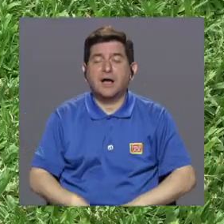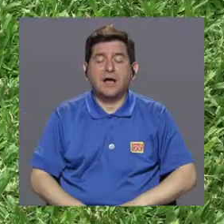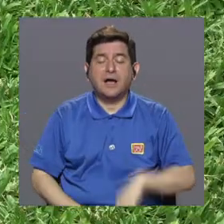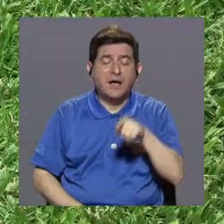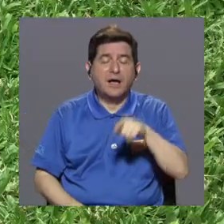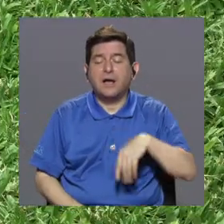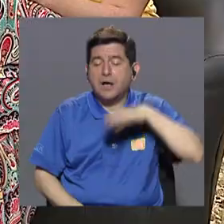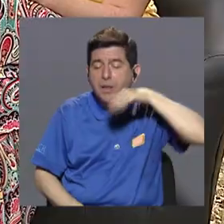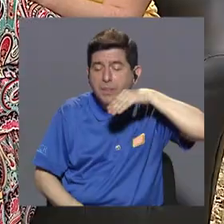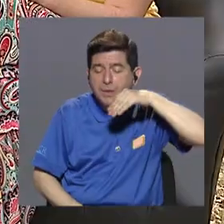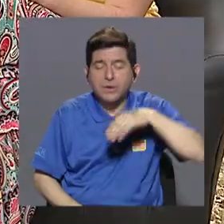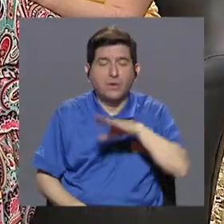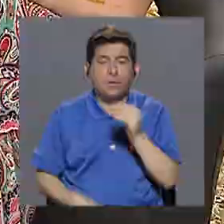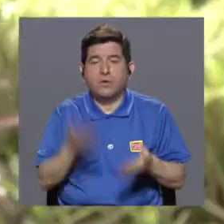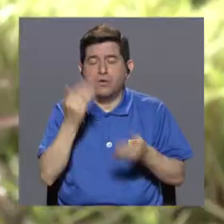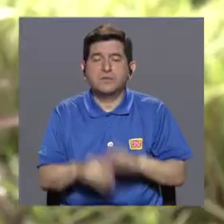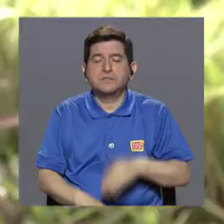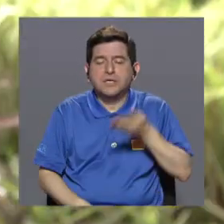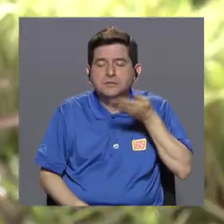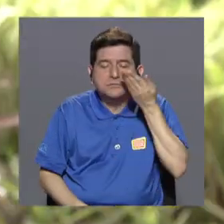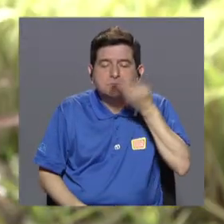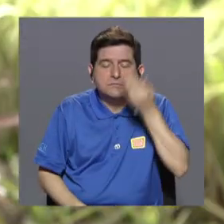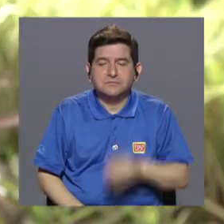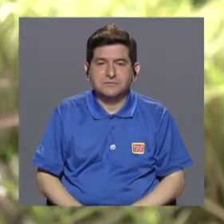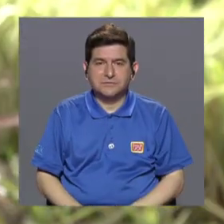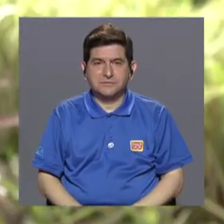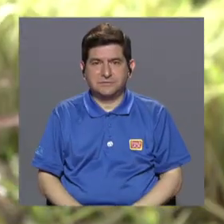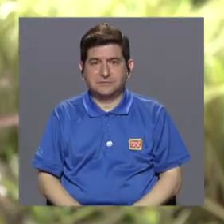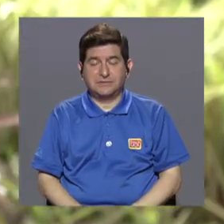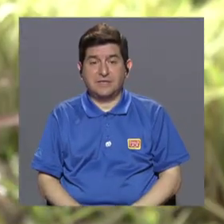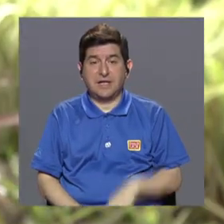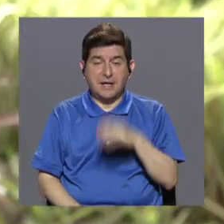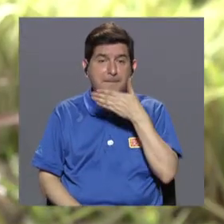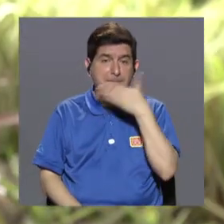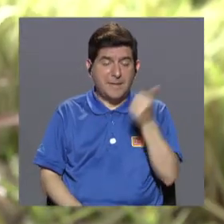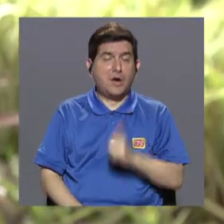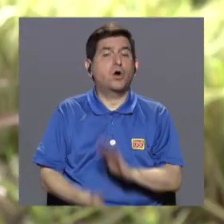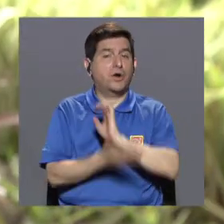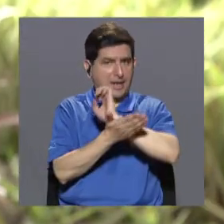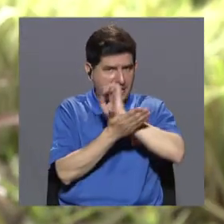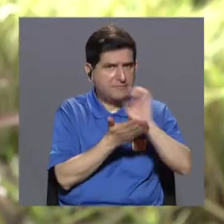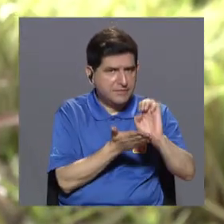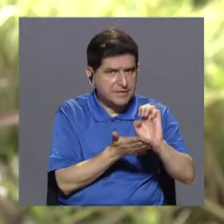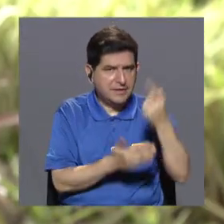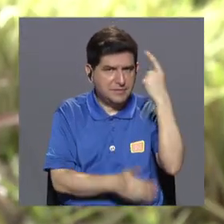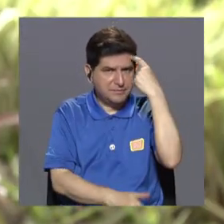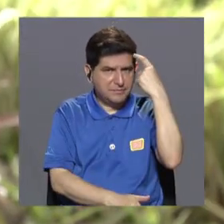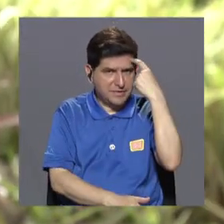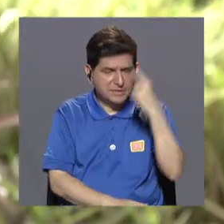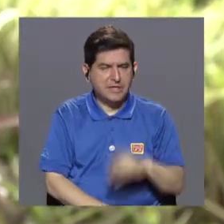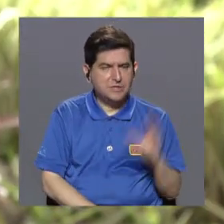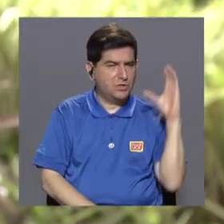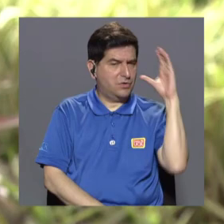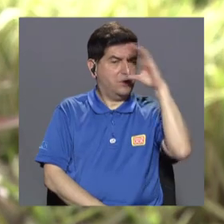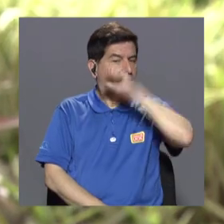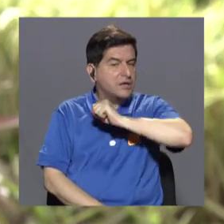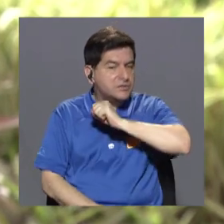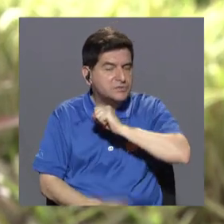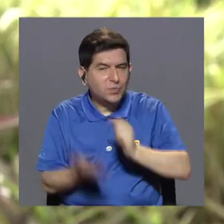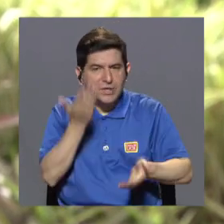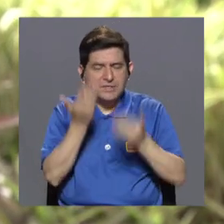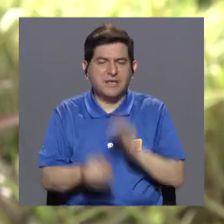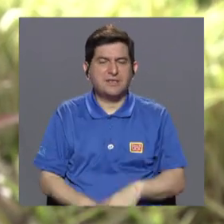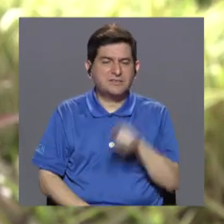todo lo huelen. Puede ser que algo les haya caído mal también. Exactamente. Entonces, es mejor prevenir pensando o sospechando que